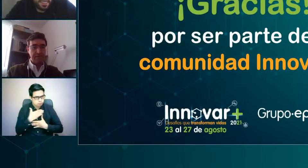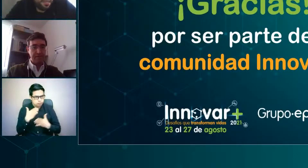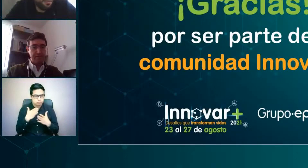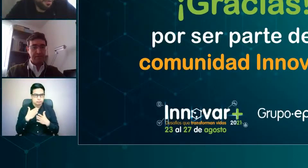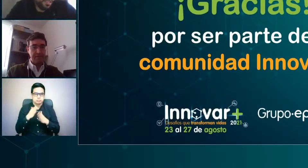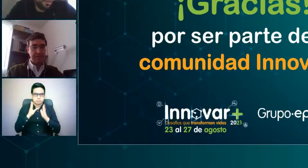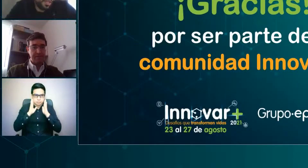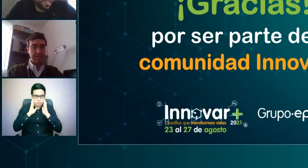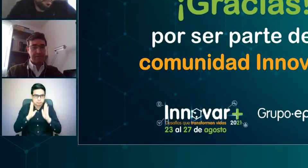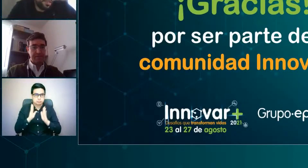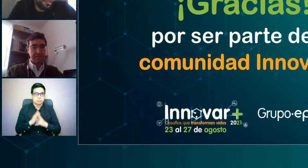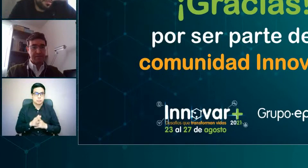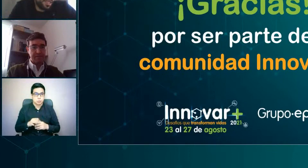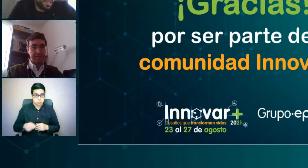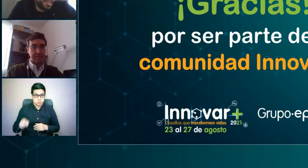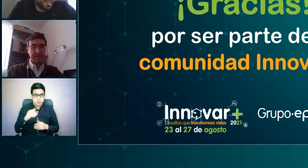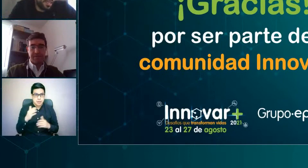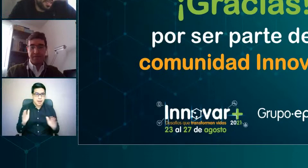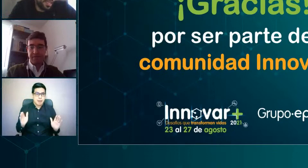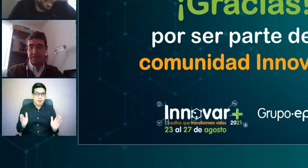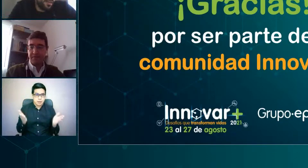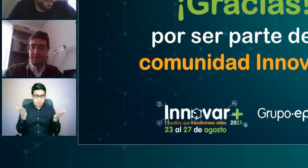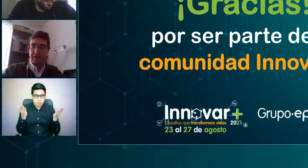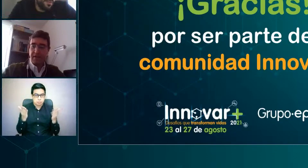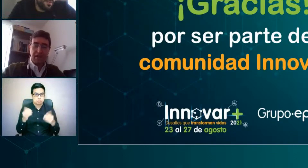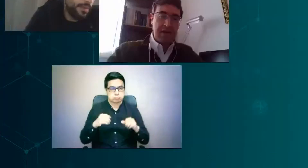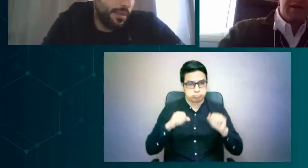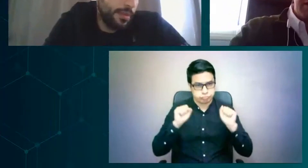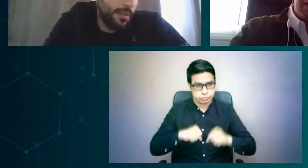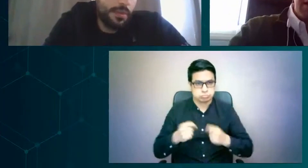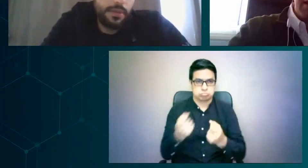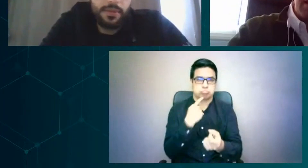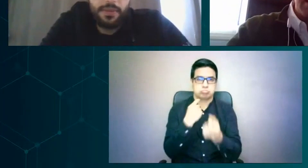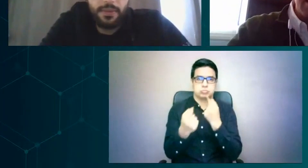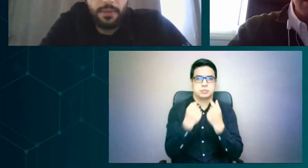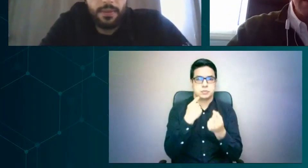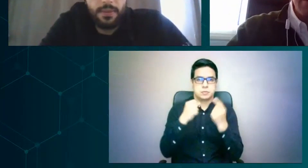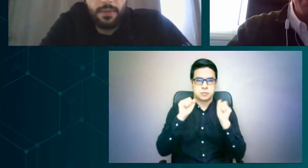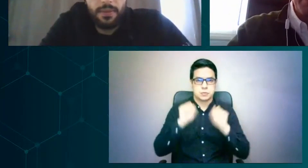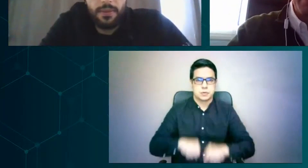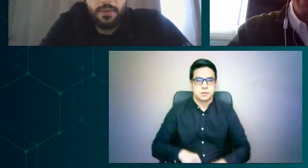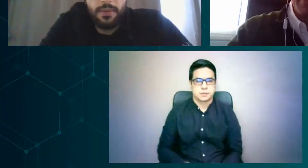es el momento y el espacio para generarlo.